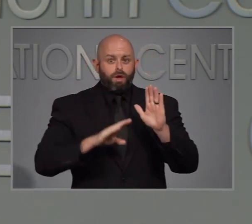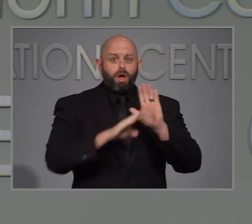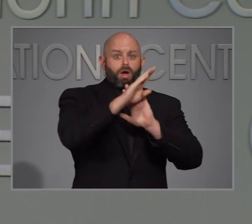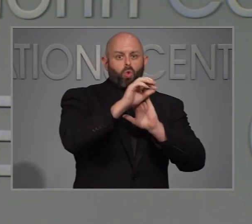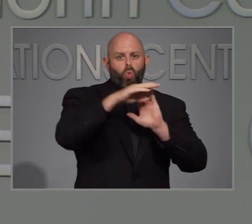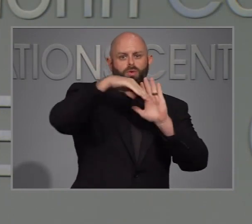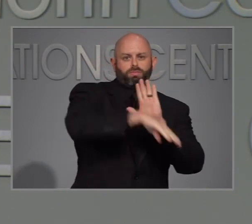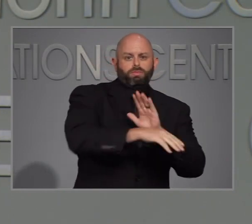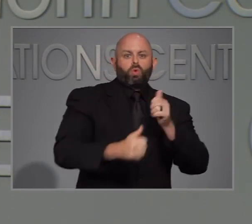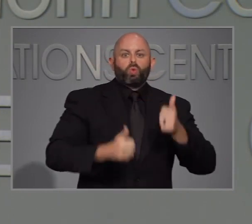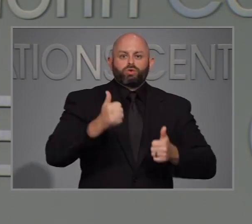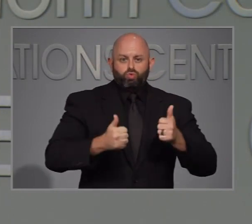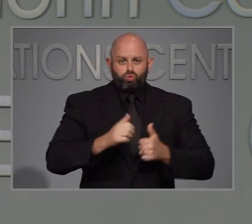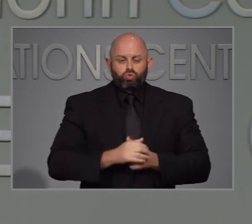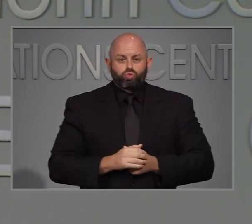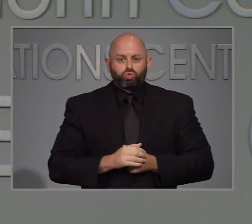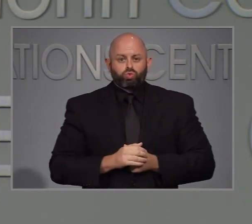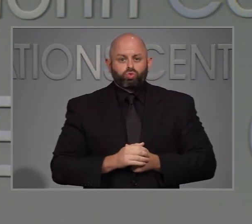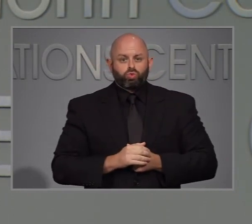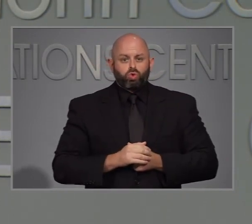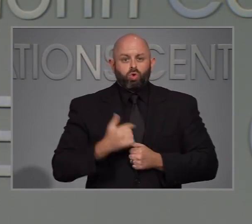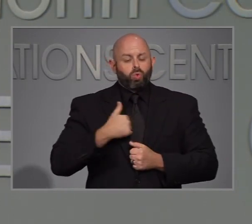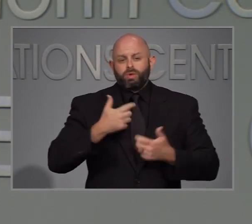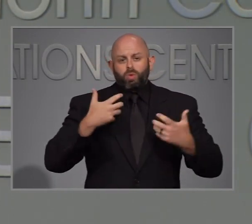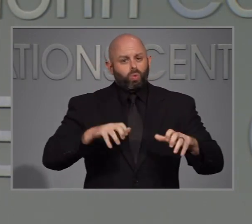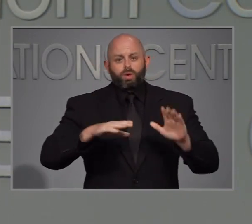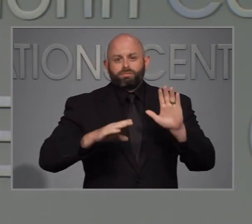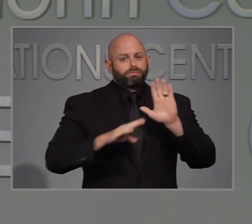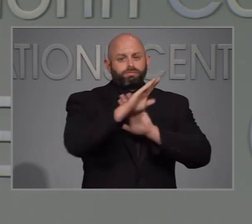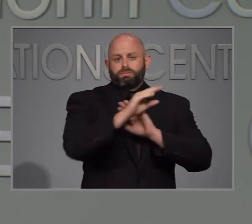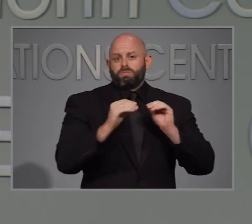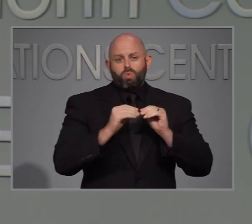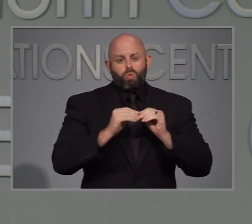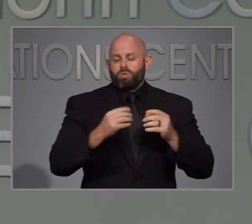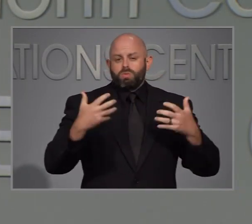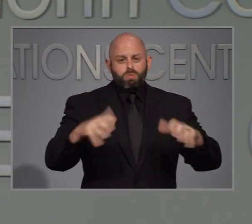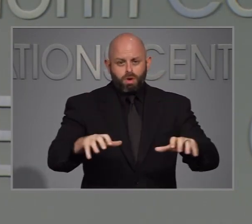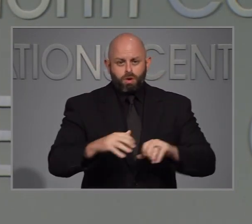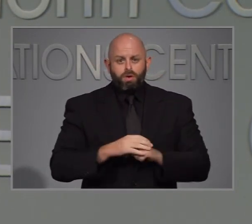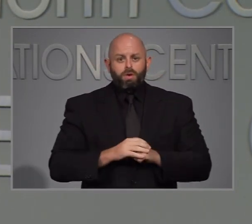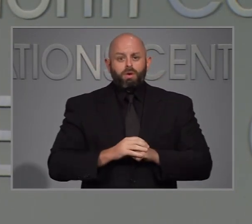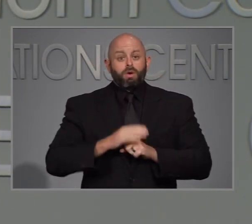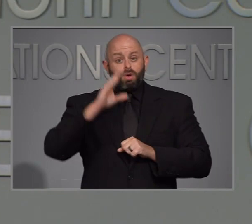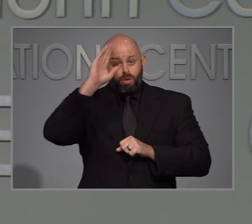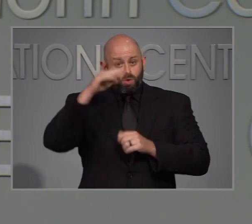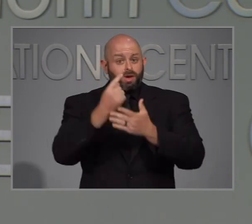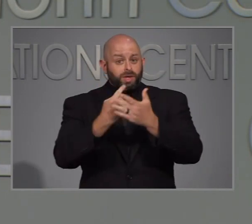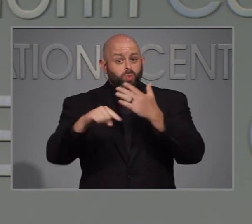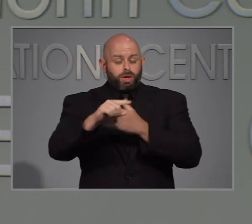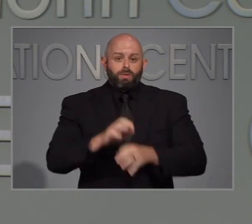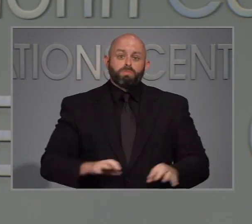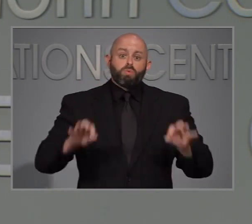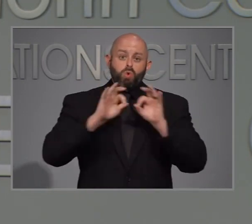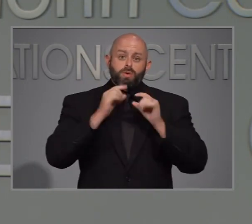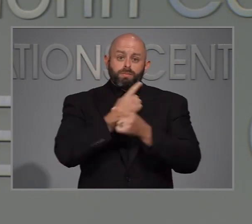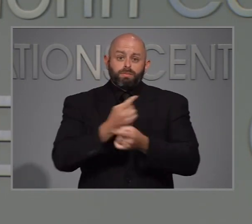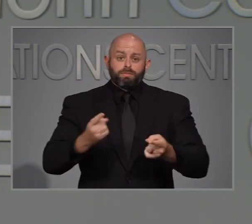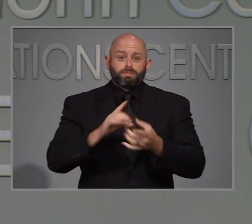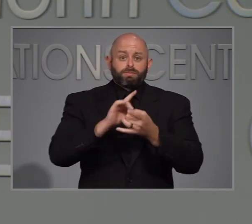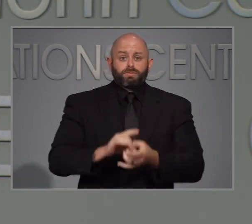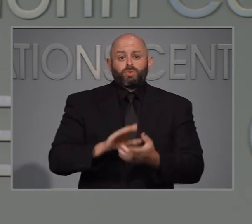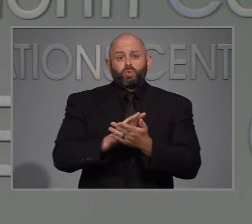determinar si vamos en la dirección adecuada en las tendencias. Queremos aplanar estas curvas. En la siguiente semana